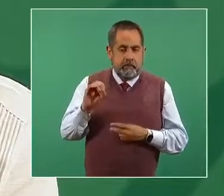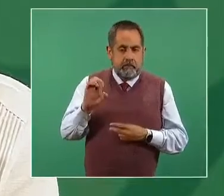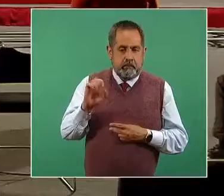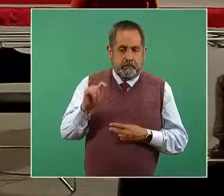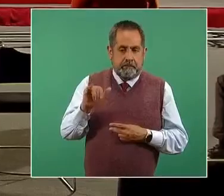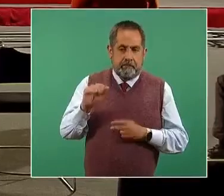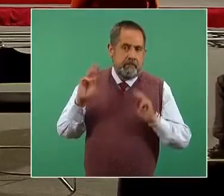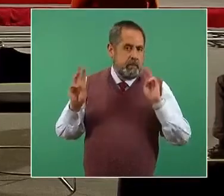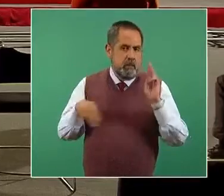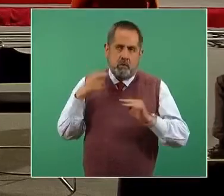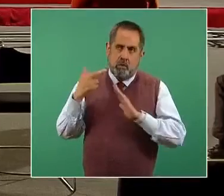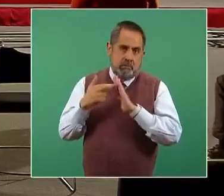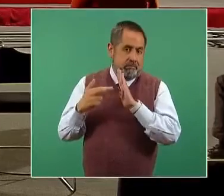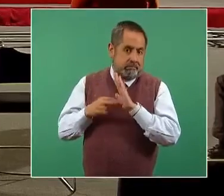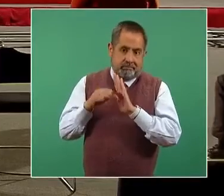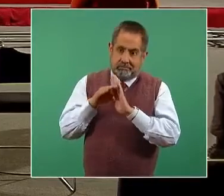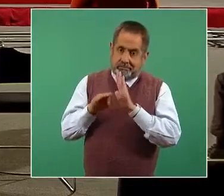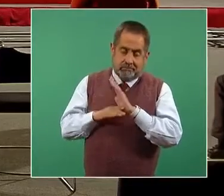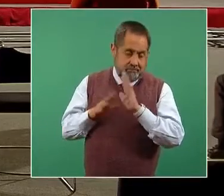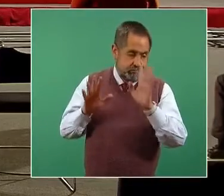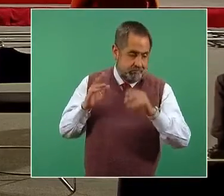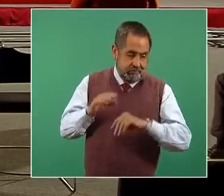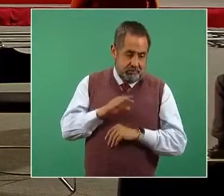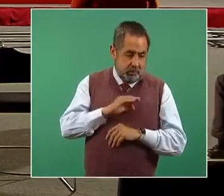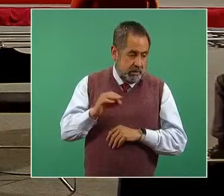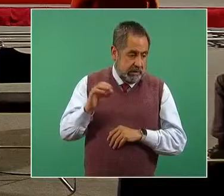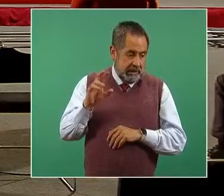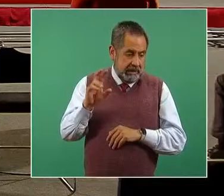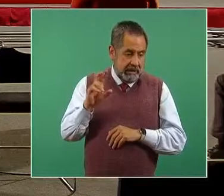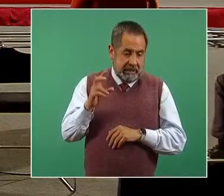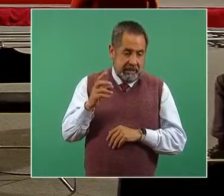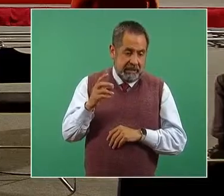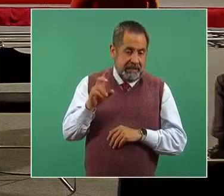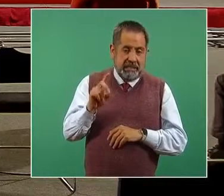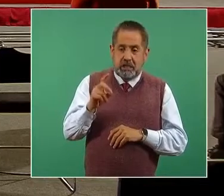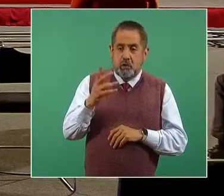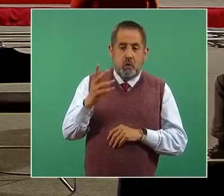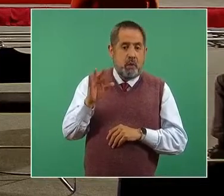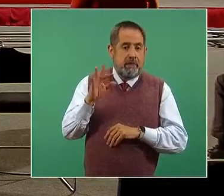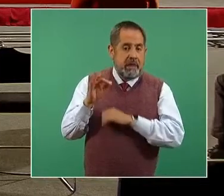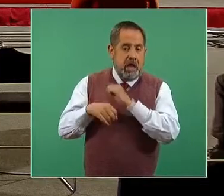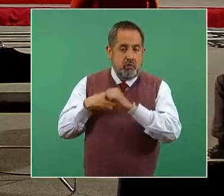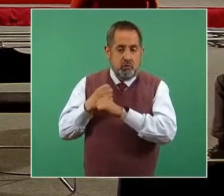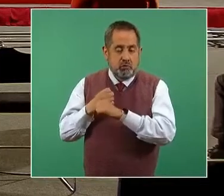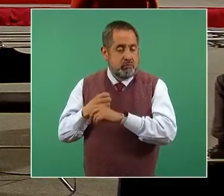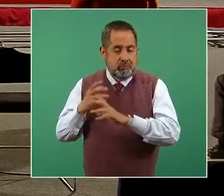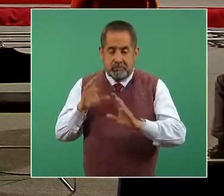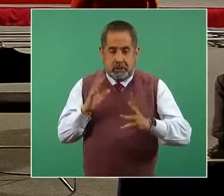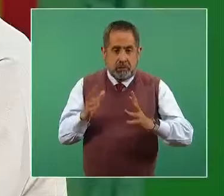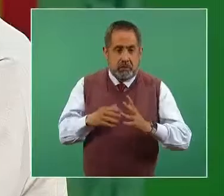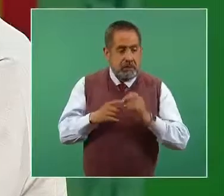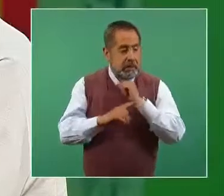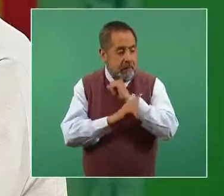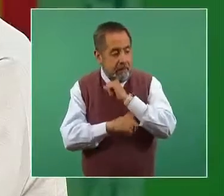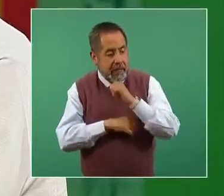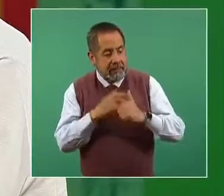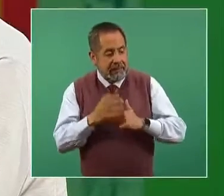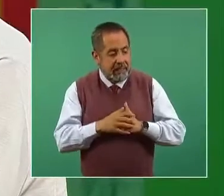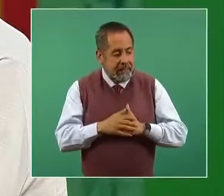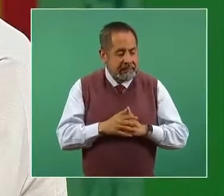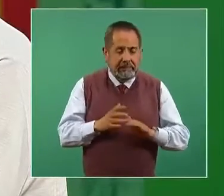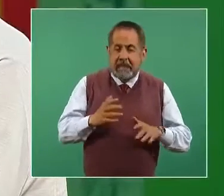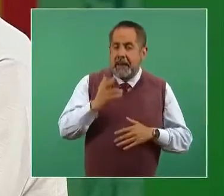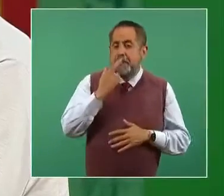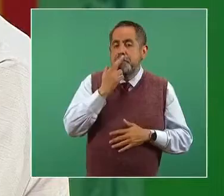establecidas en el mundo por más de 3 o 4 décadas, en general se prefiere no tener a